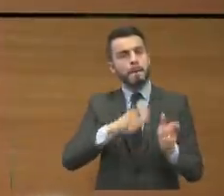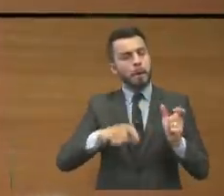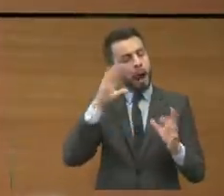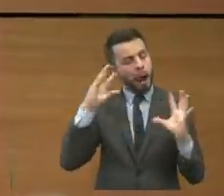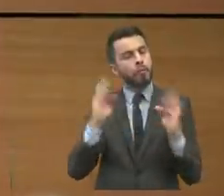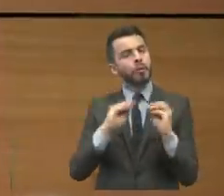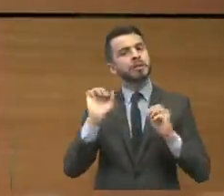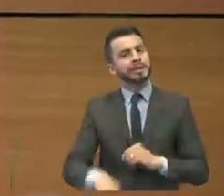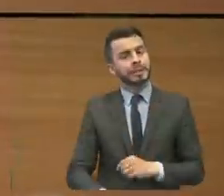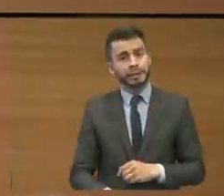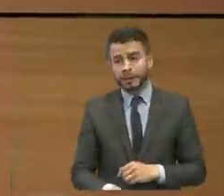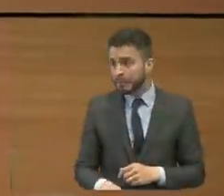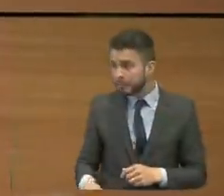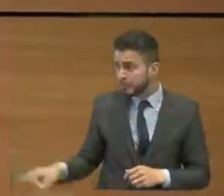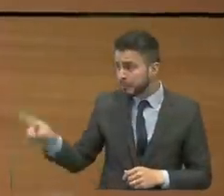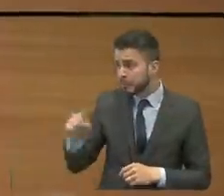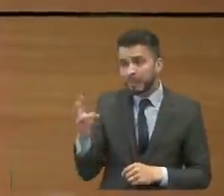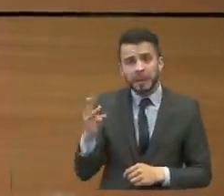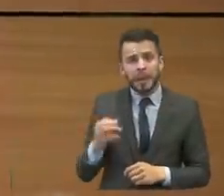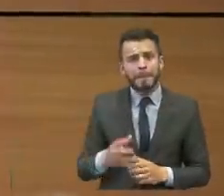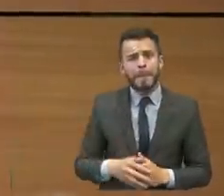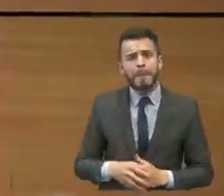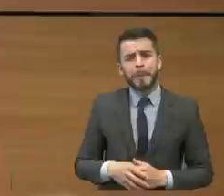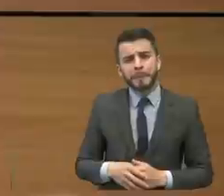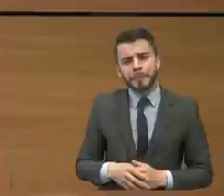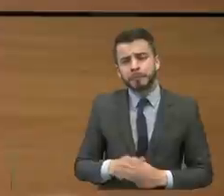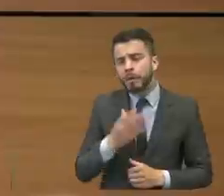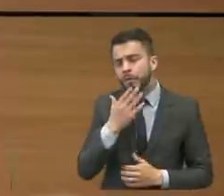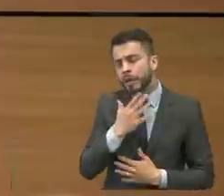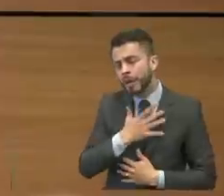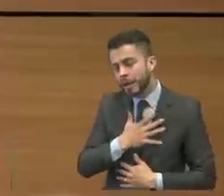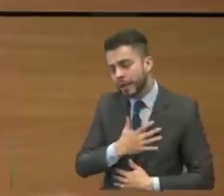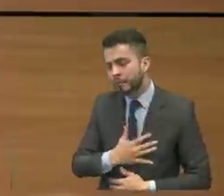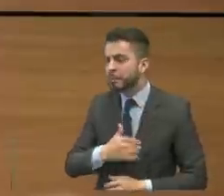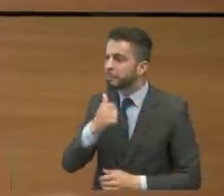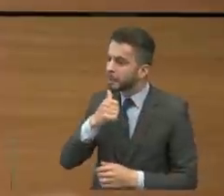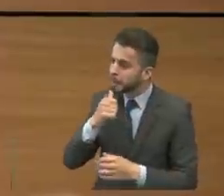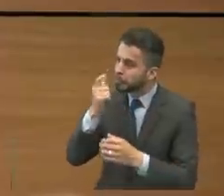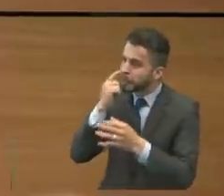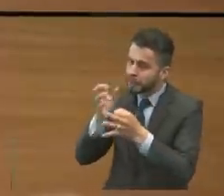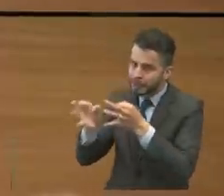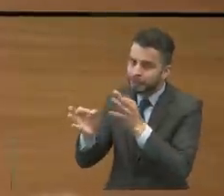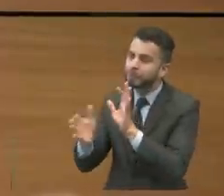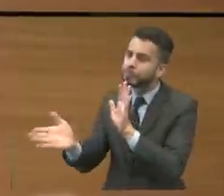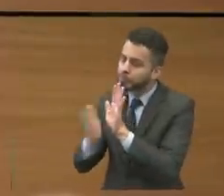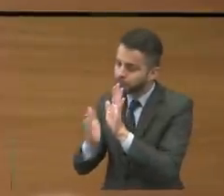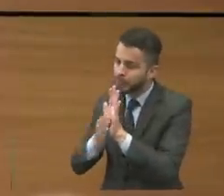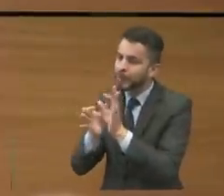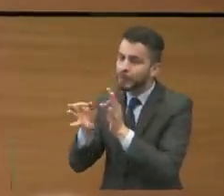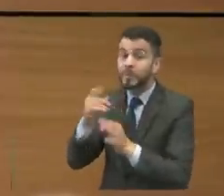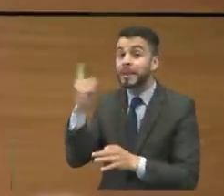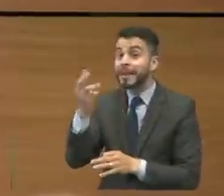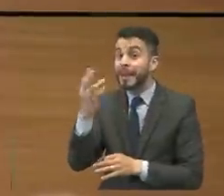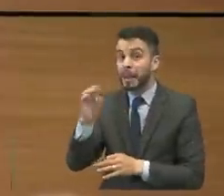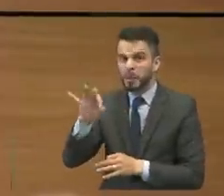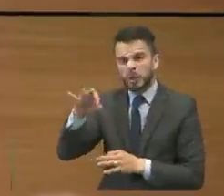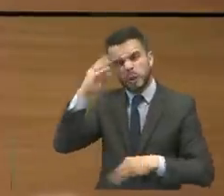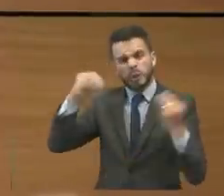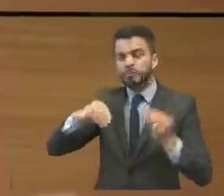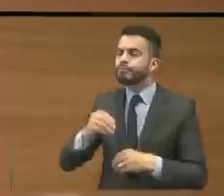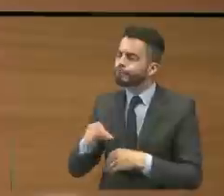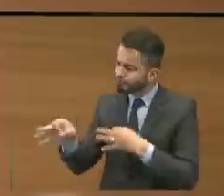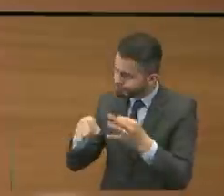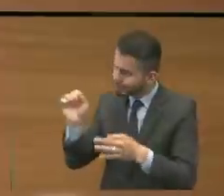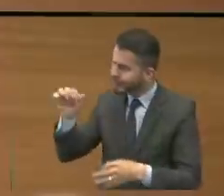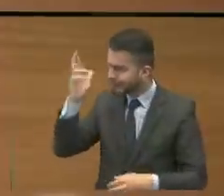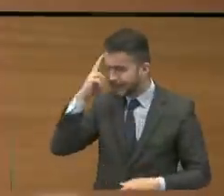con respeto, con paciencia, con argumentos, con evidencia, vamos a poder convencer a ese otro 30%. De ese